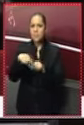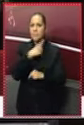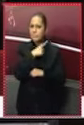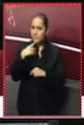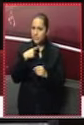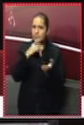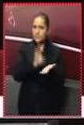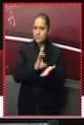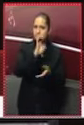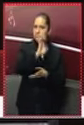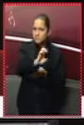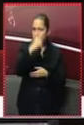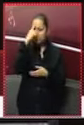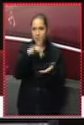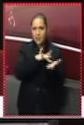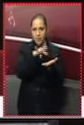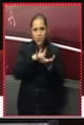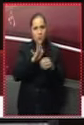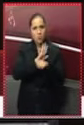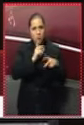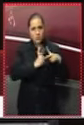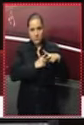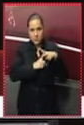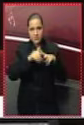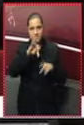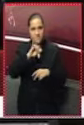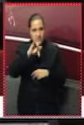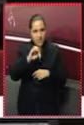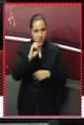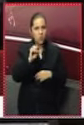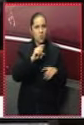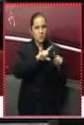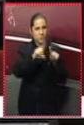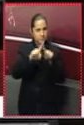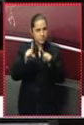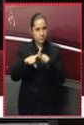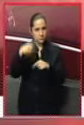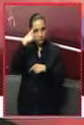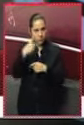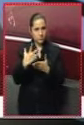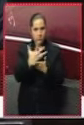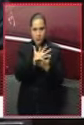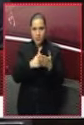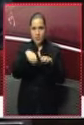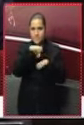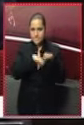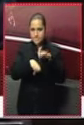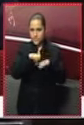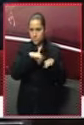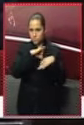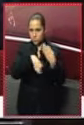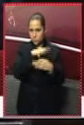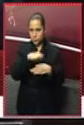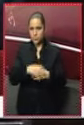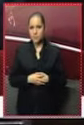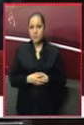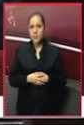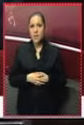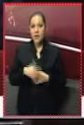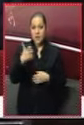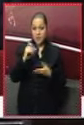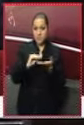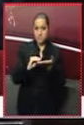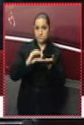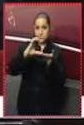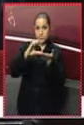bienes nuevos de activo fijo y se incrementa el monto de los ingresos de las empresas. La economía tendrá un crecimiento